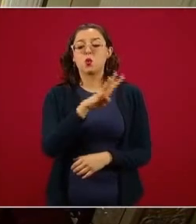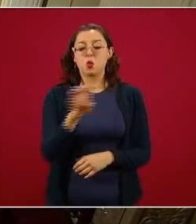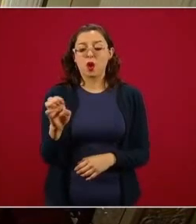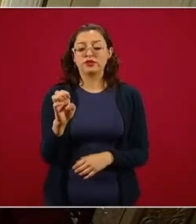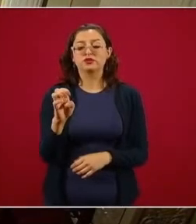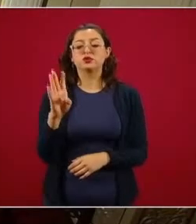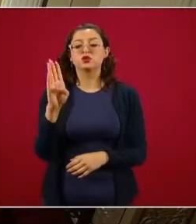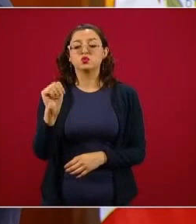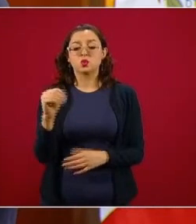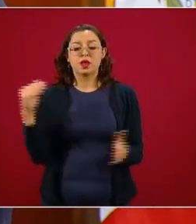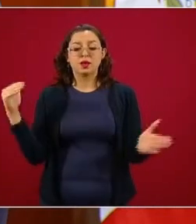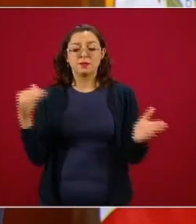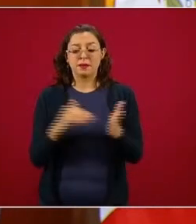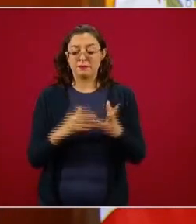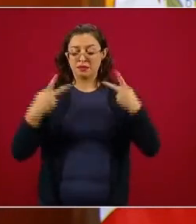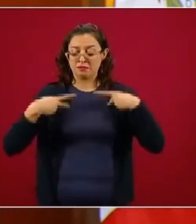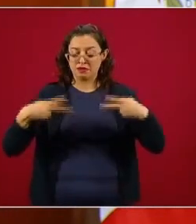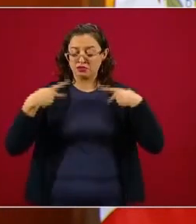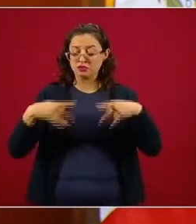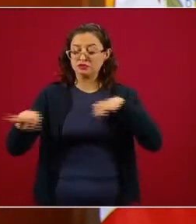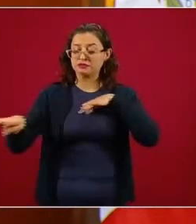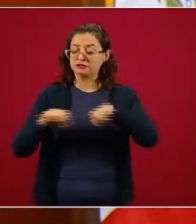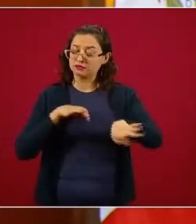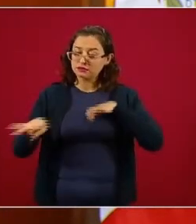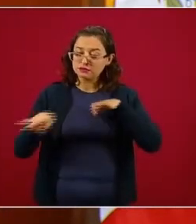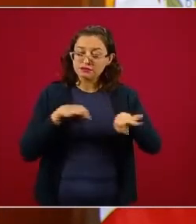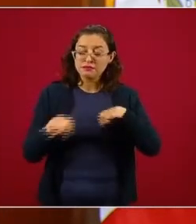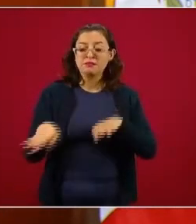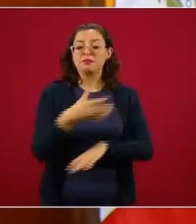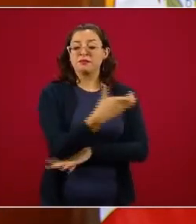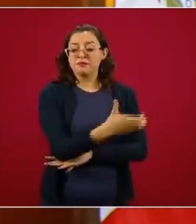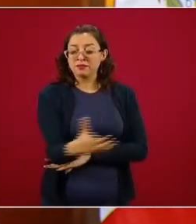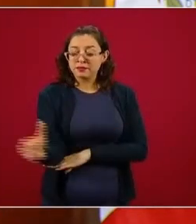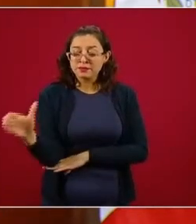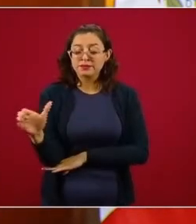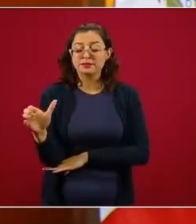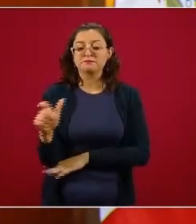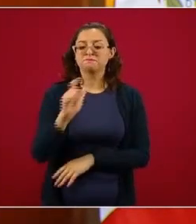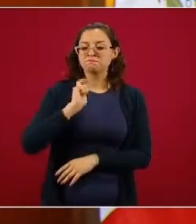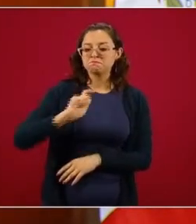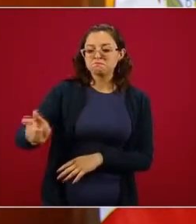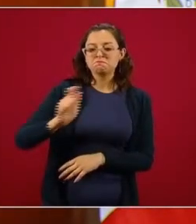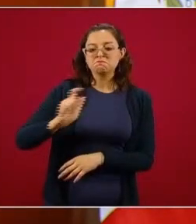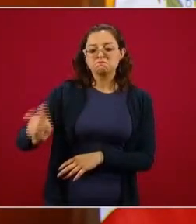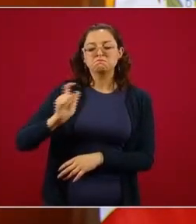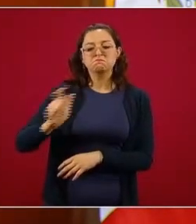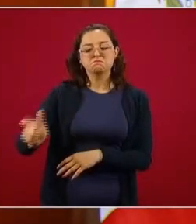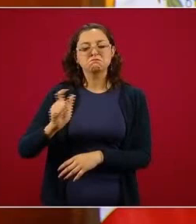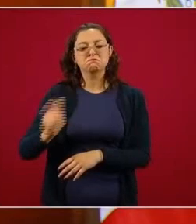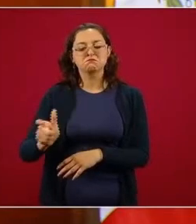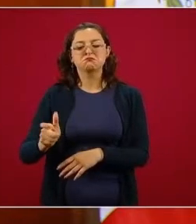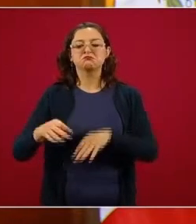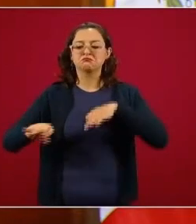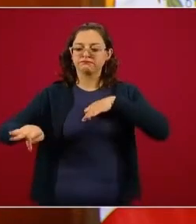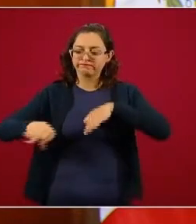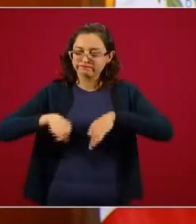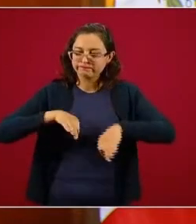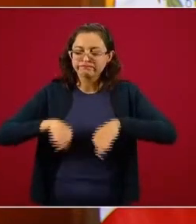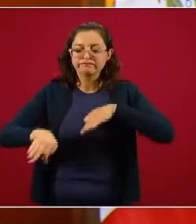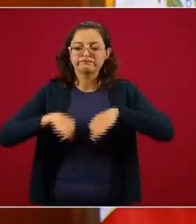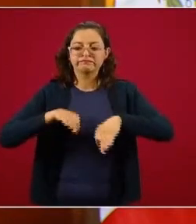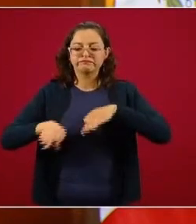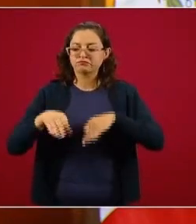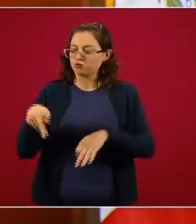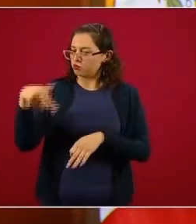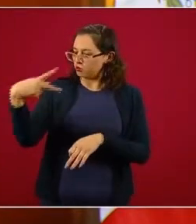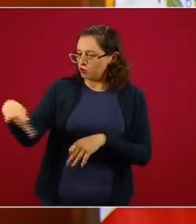409,000 jornaleros reciben un salario para trabajar